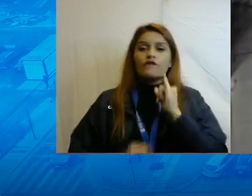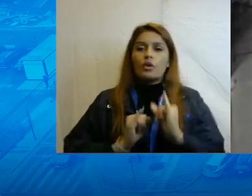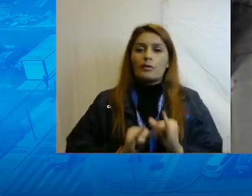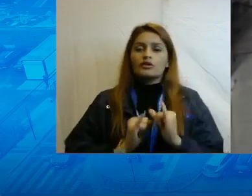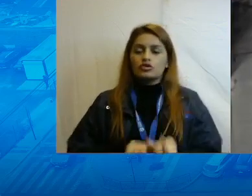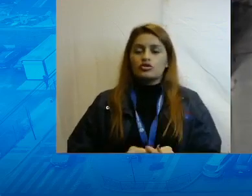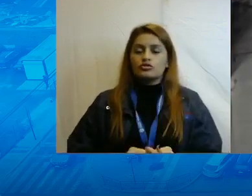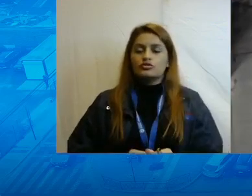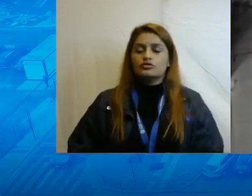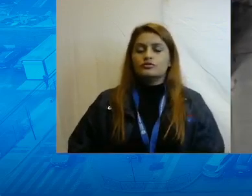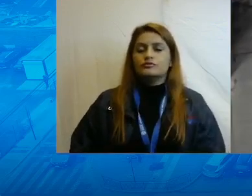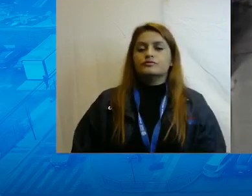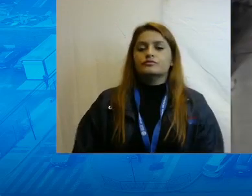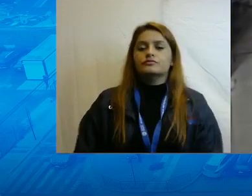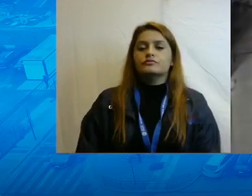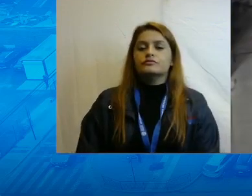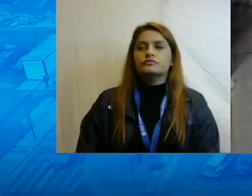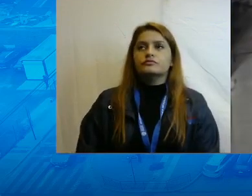a...